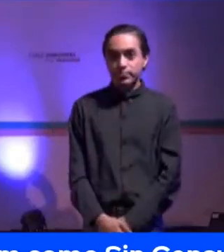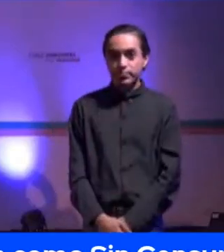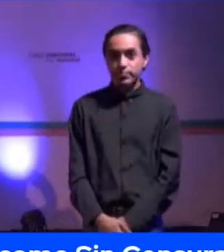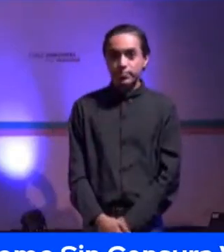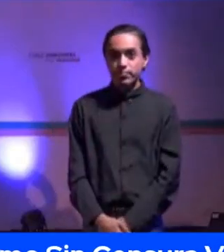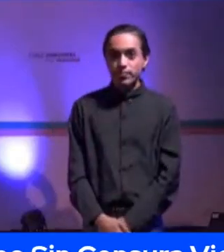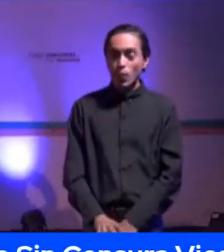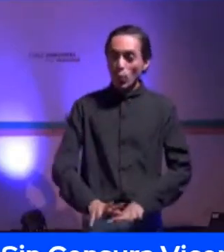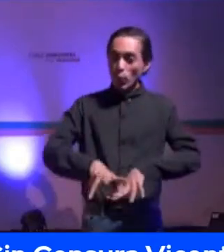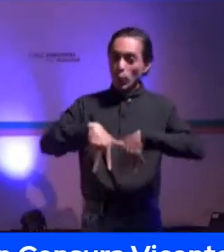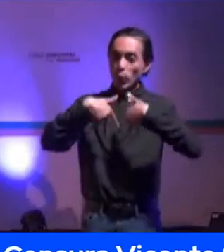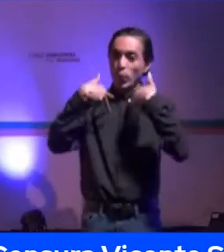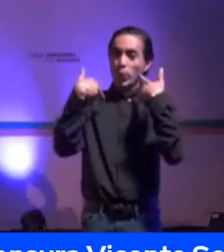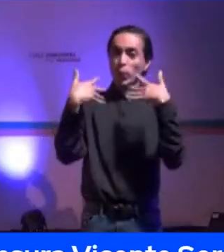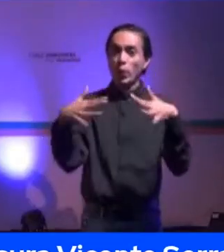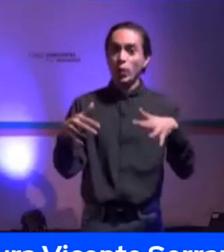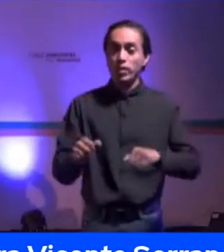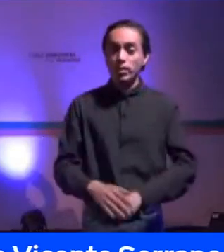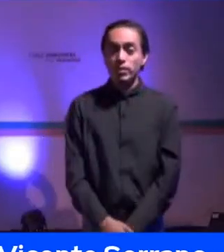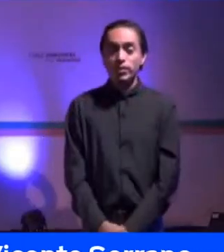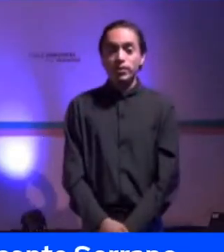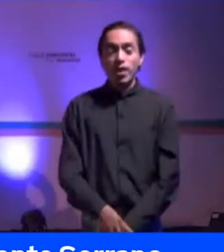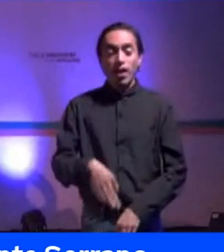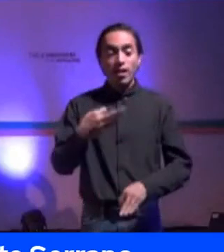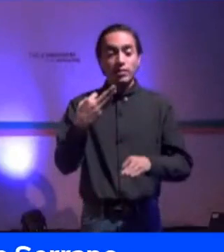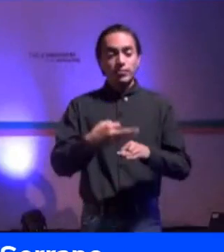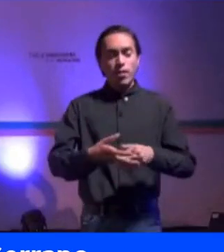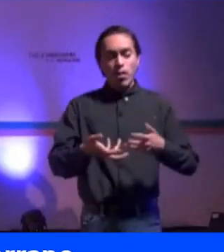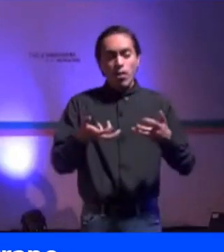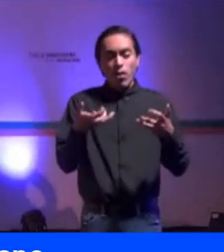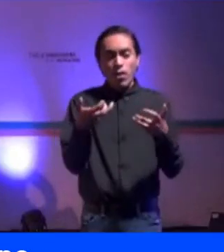¡Joya! Y lo hago...